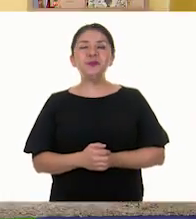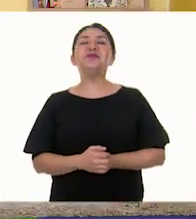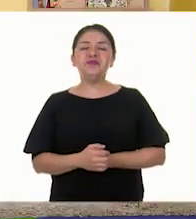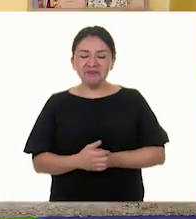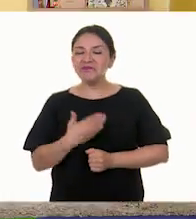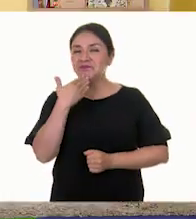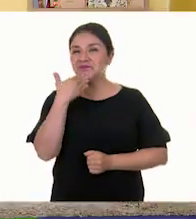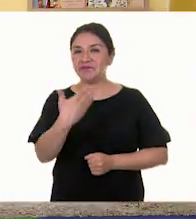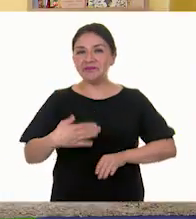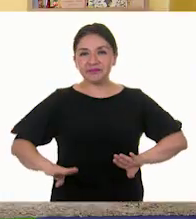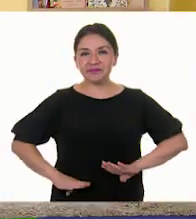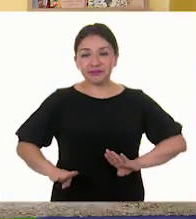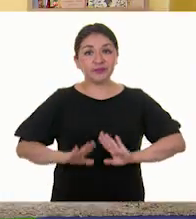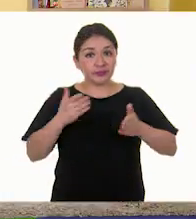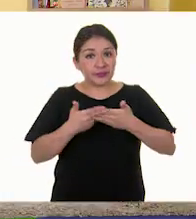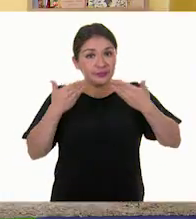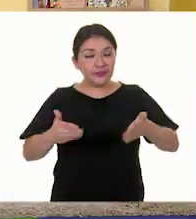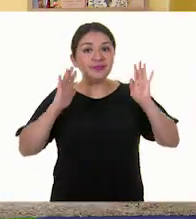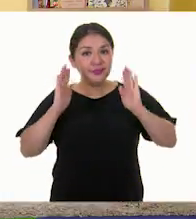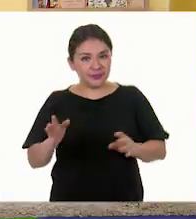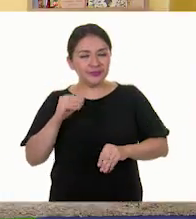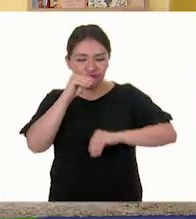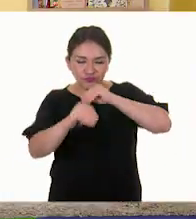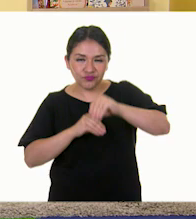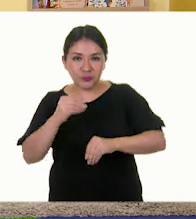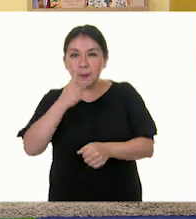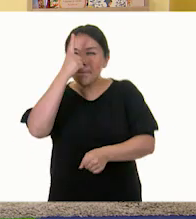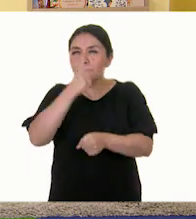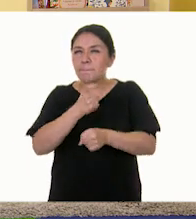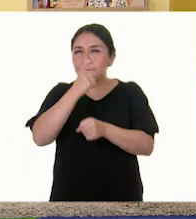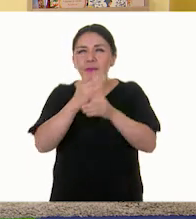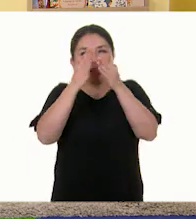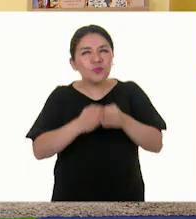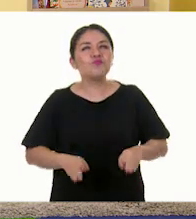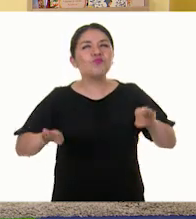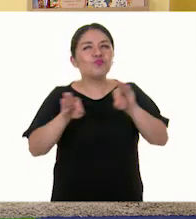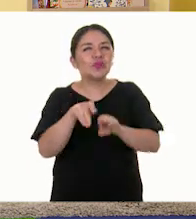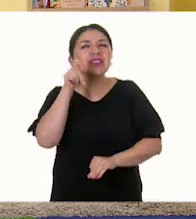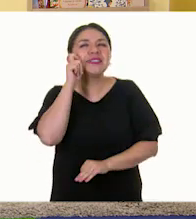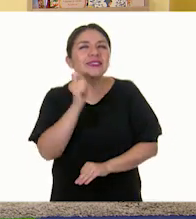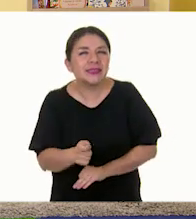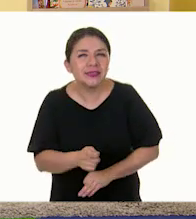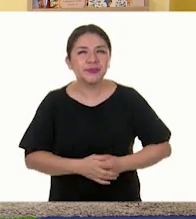Me parece muy bien. Ahora sí, vamos a poner el primer ingrediente, que es...